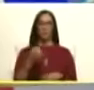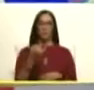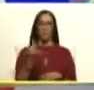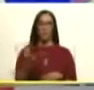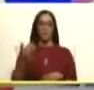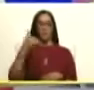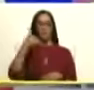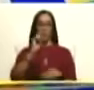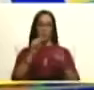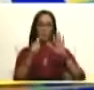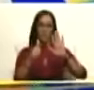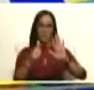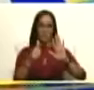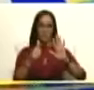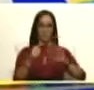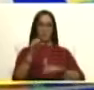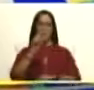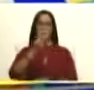teléfono